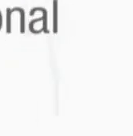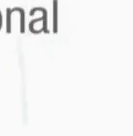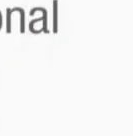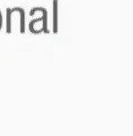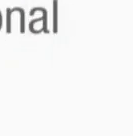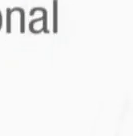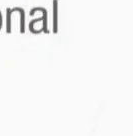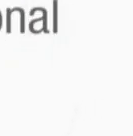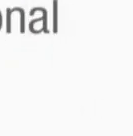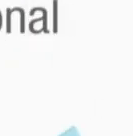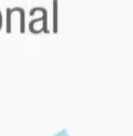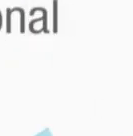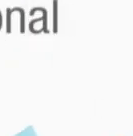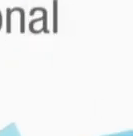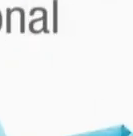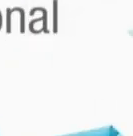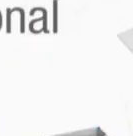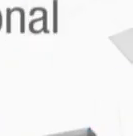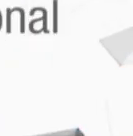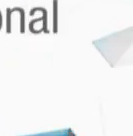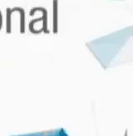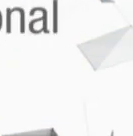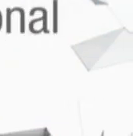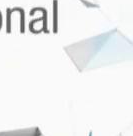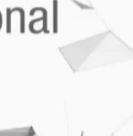Inicio de espacio promocional.